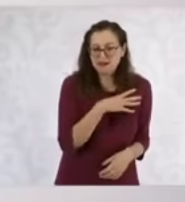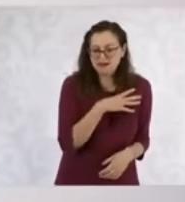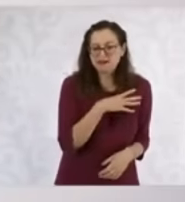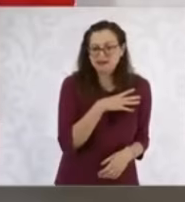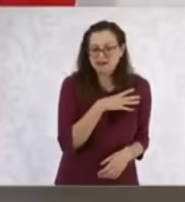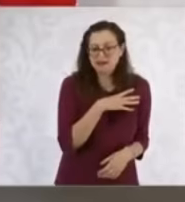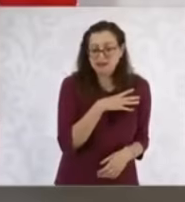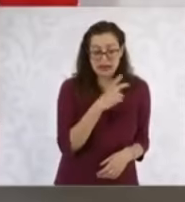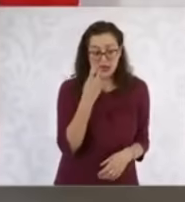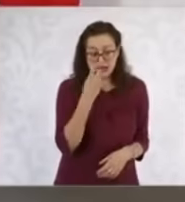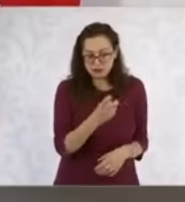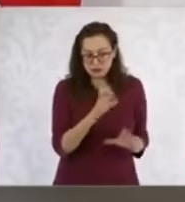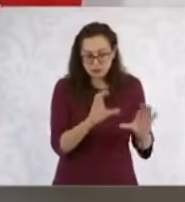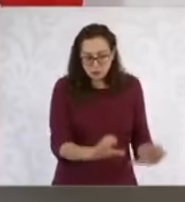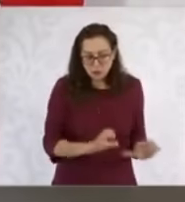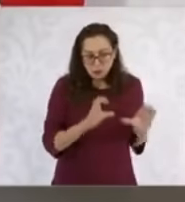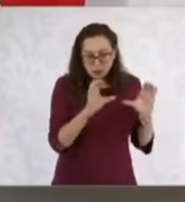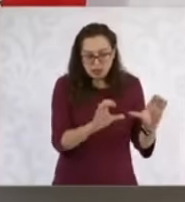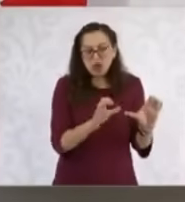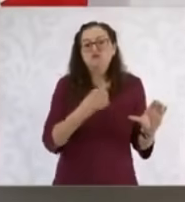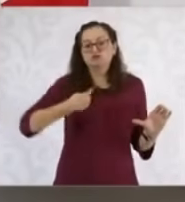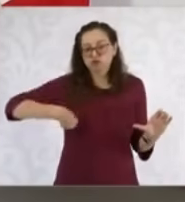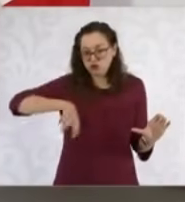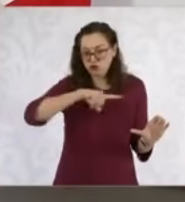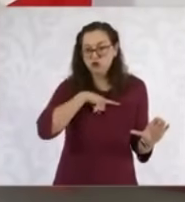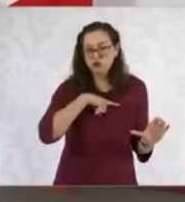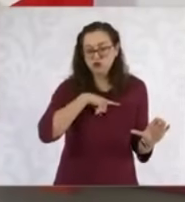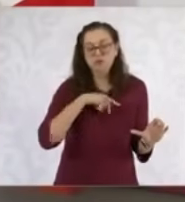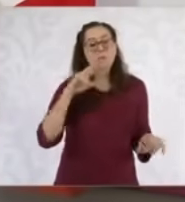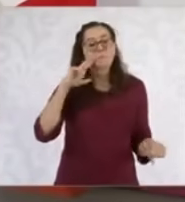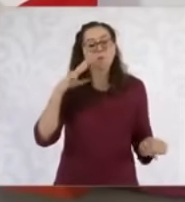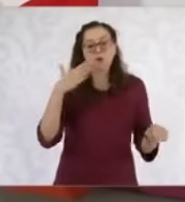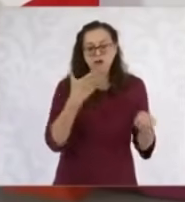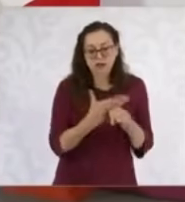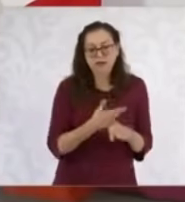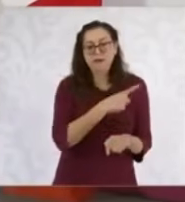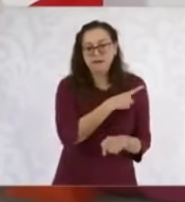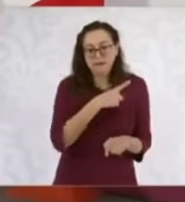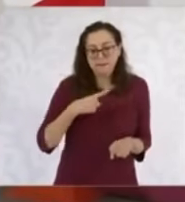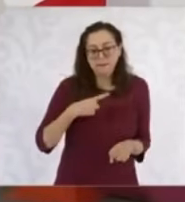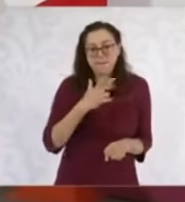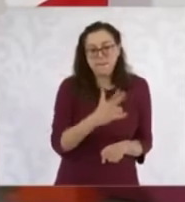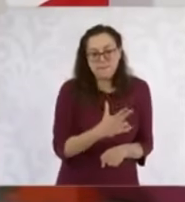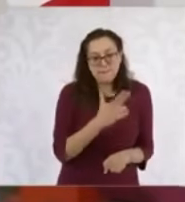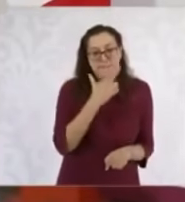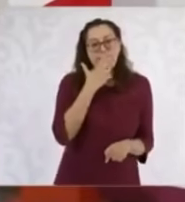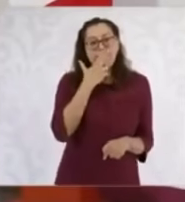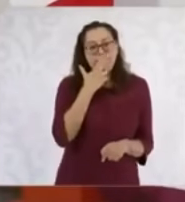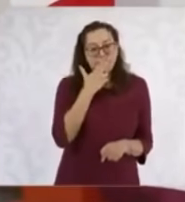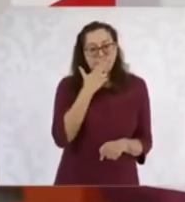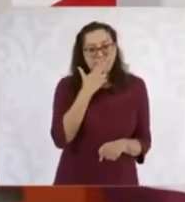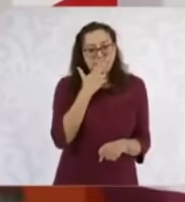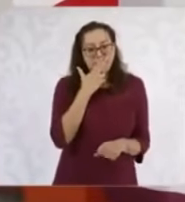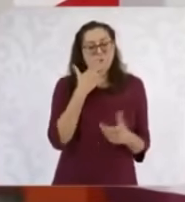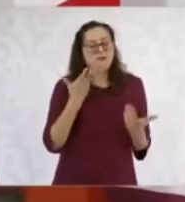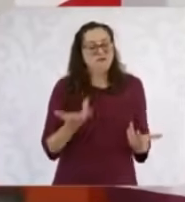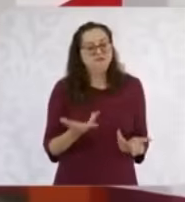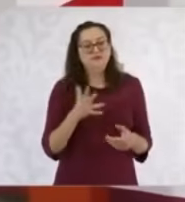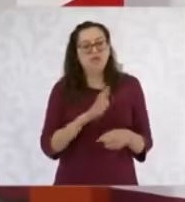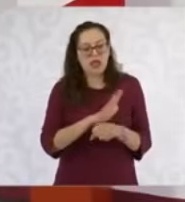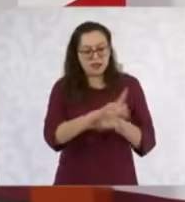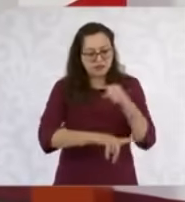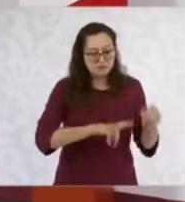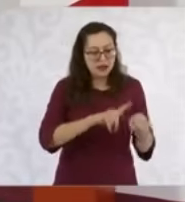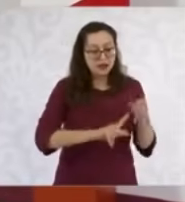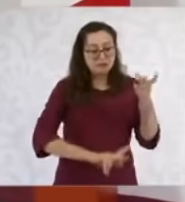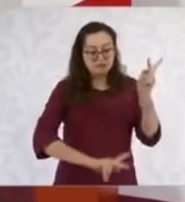conservar nuestra biodiversidad. Y la biodiversidad no solamente es en la diversidad animal, vegetal,